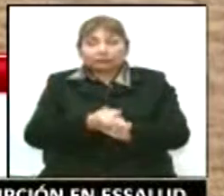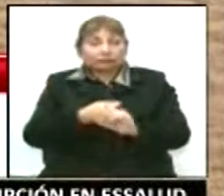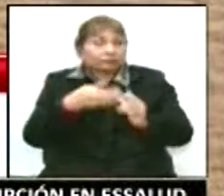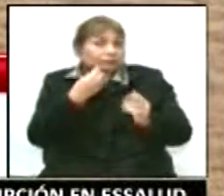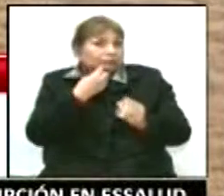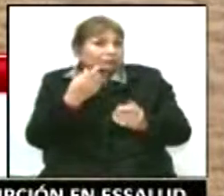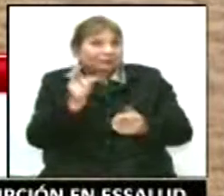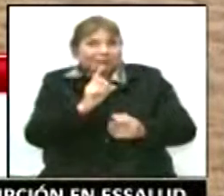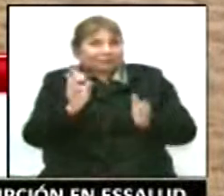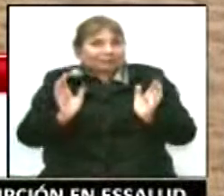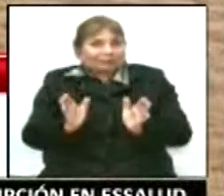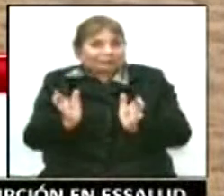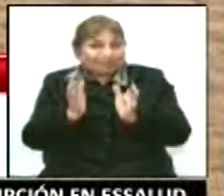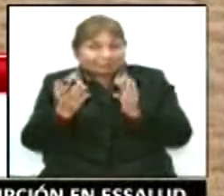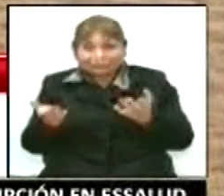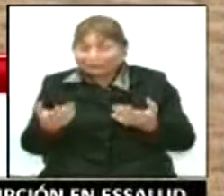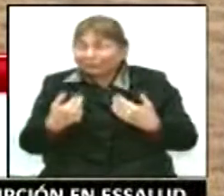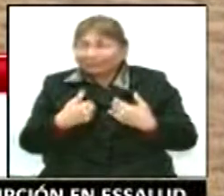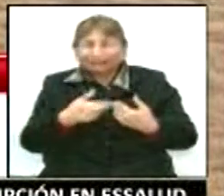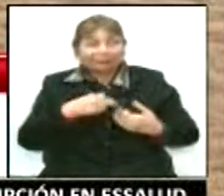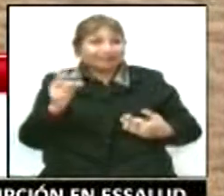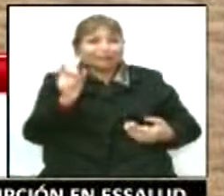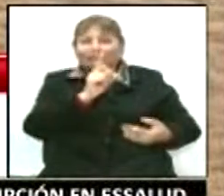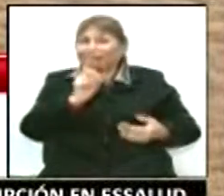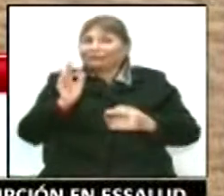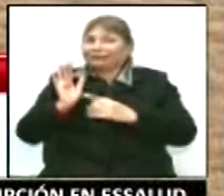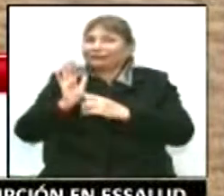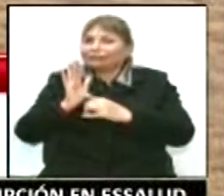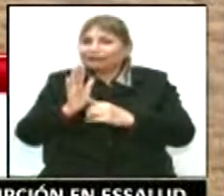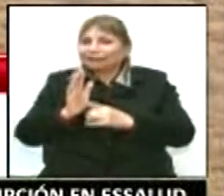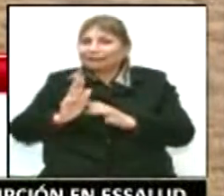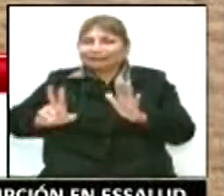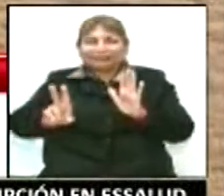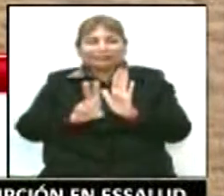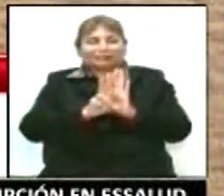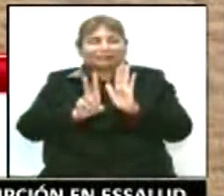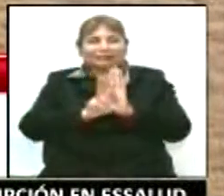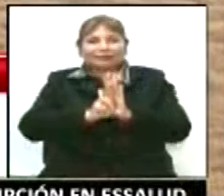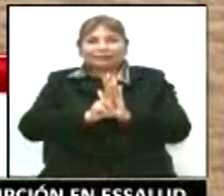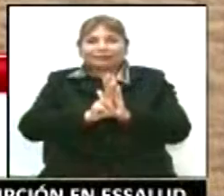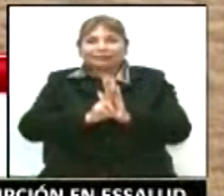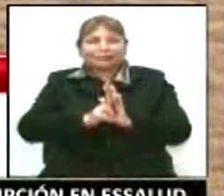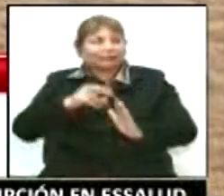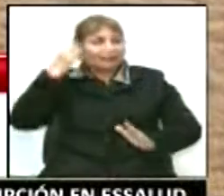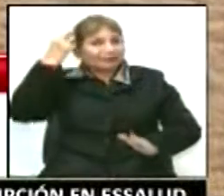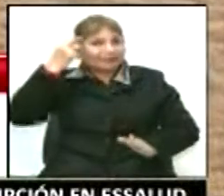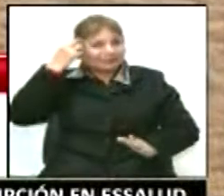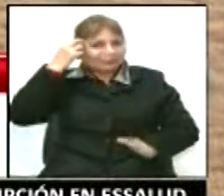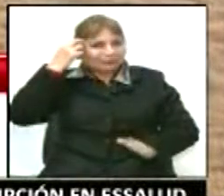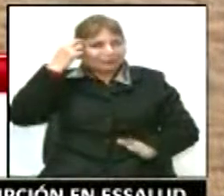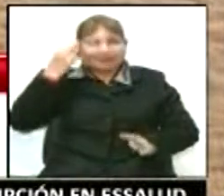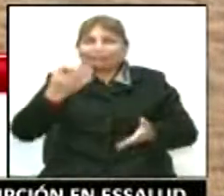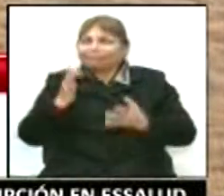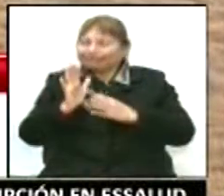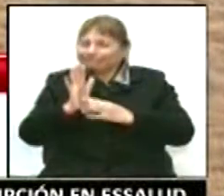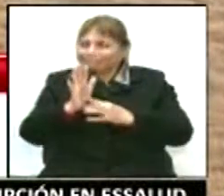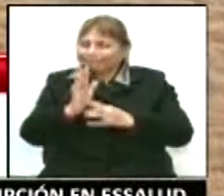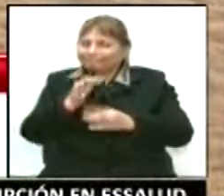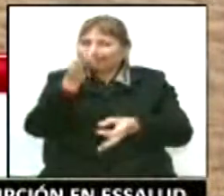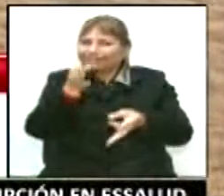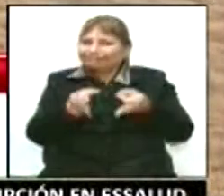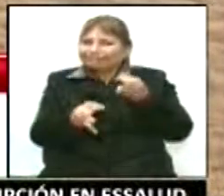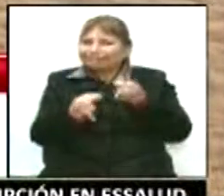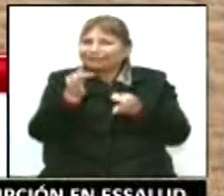no avanzamos, no estamos demostrando voluntad política para encaminar con la reforma del sistema de